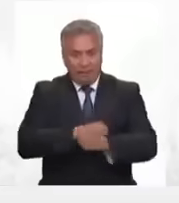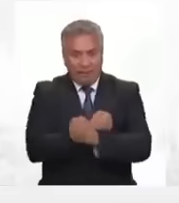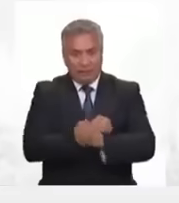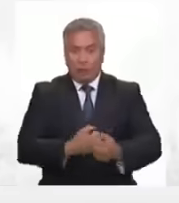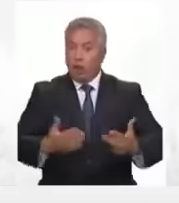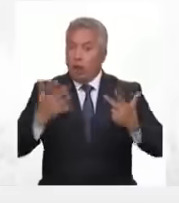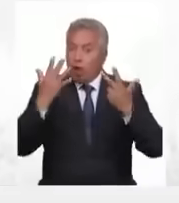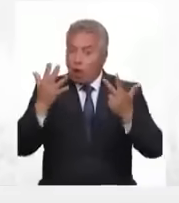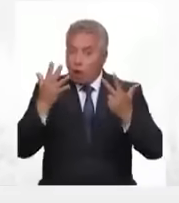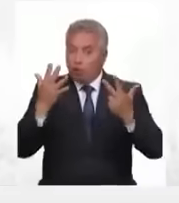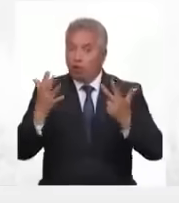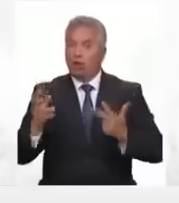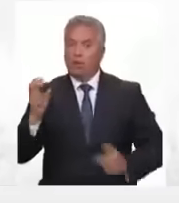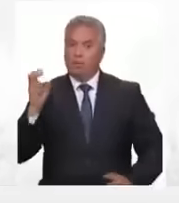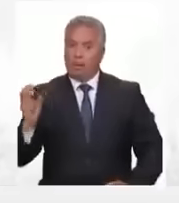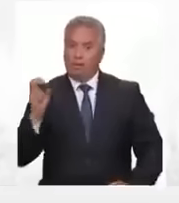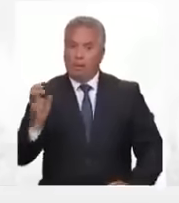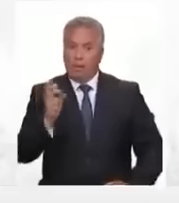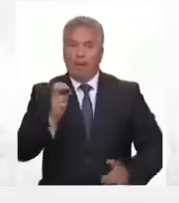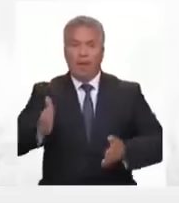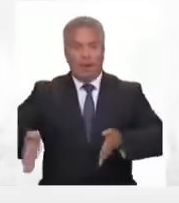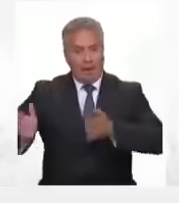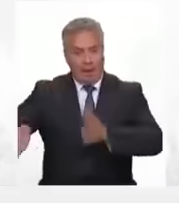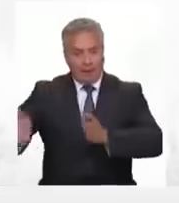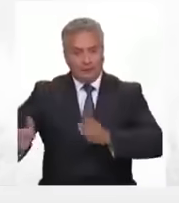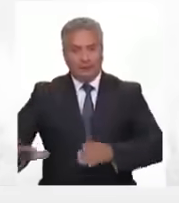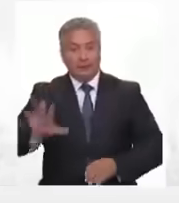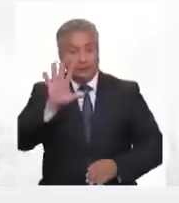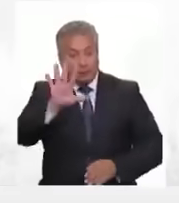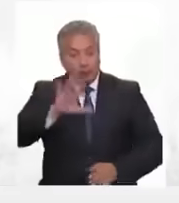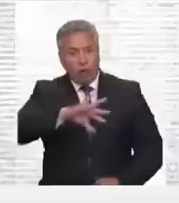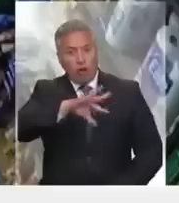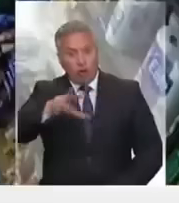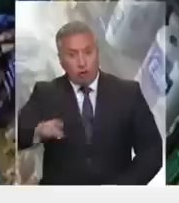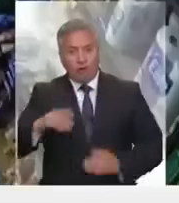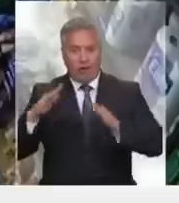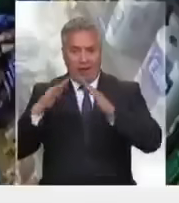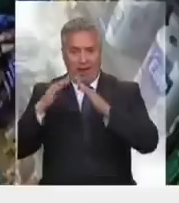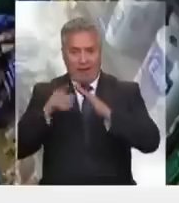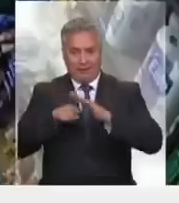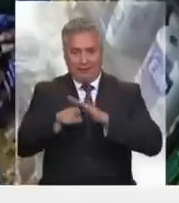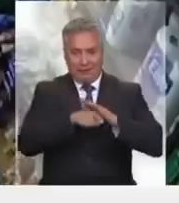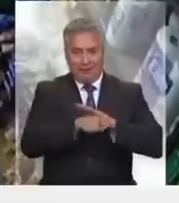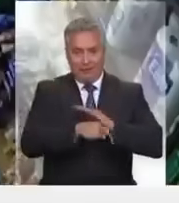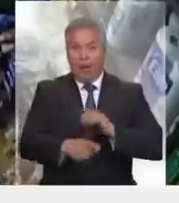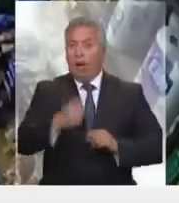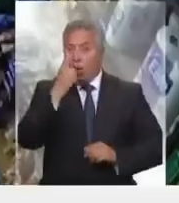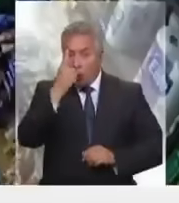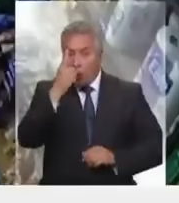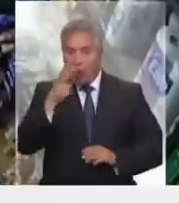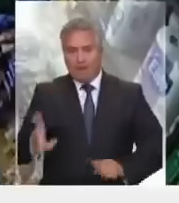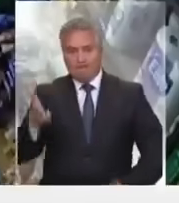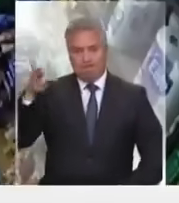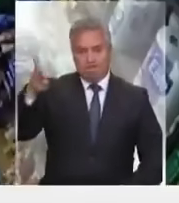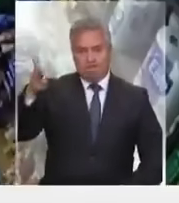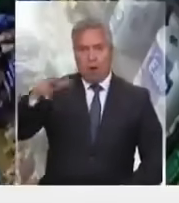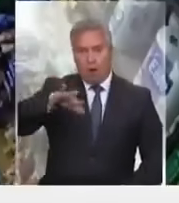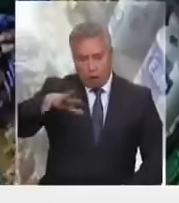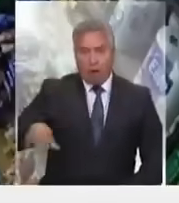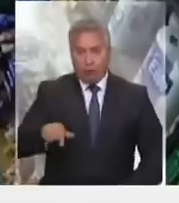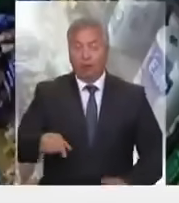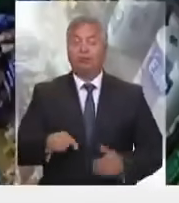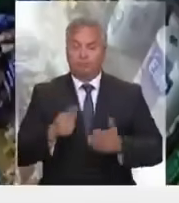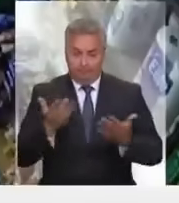bienes nacionales de uso público, 5 por robo en lugar no habitado y 1 por robo con violencia, entre otros.